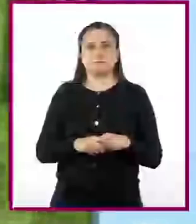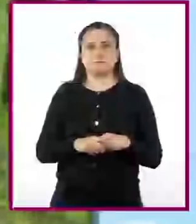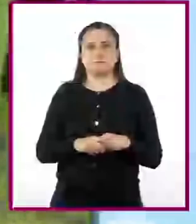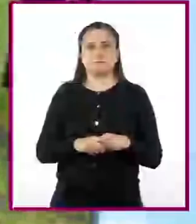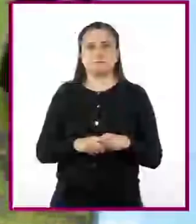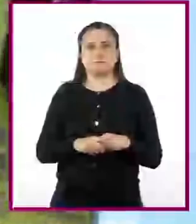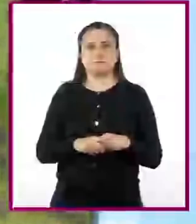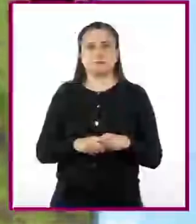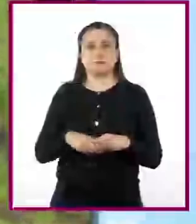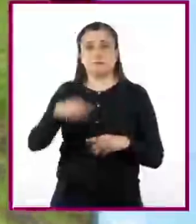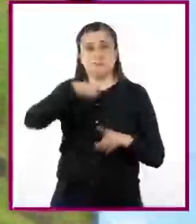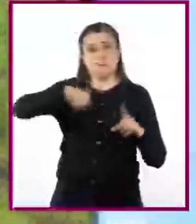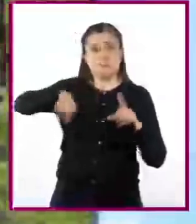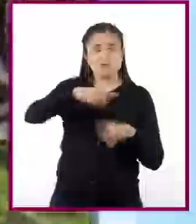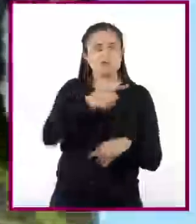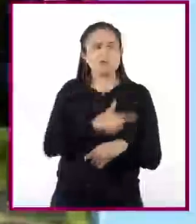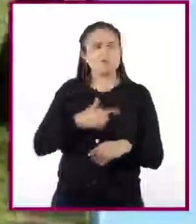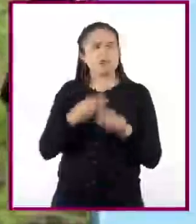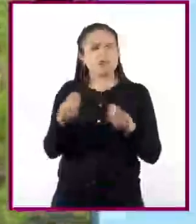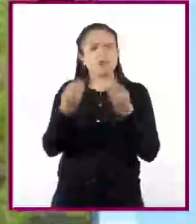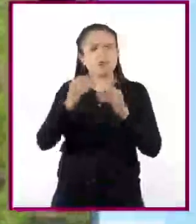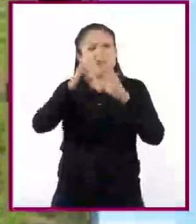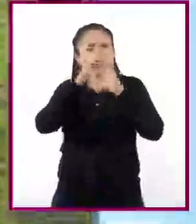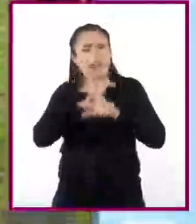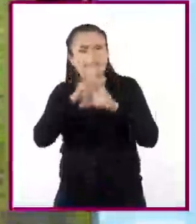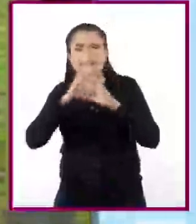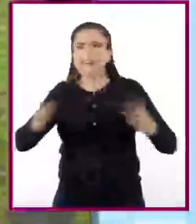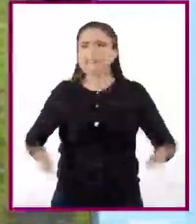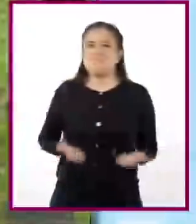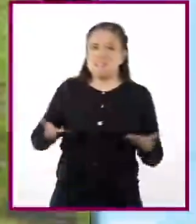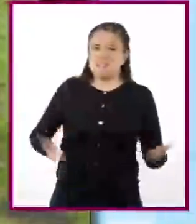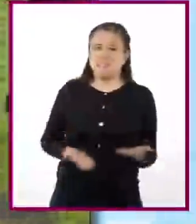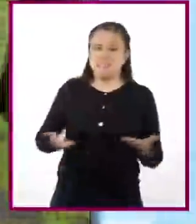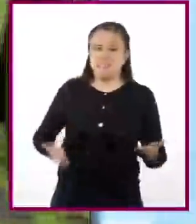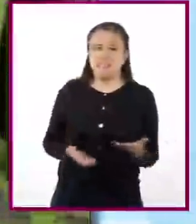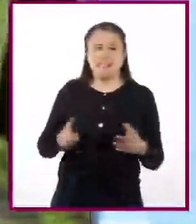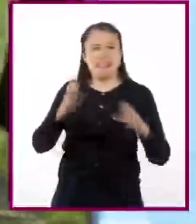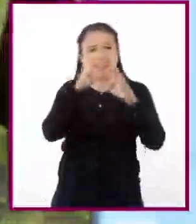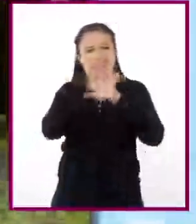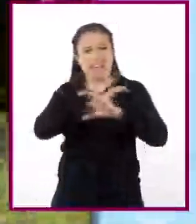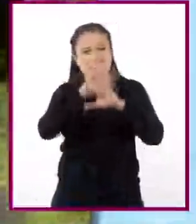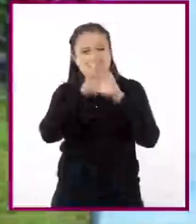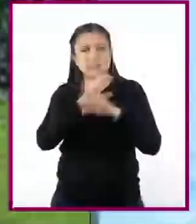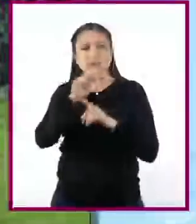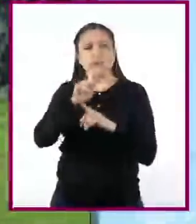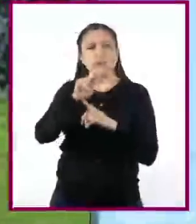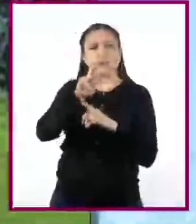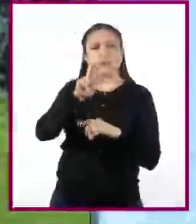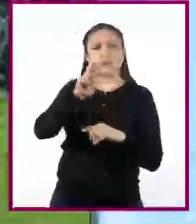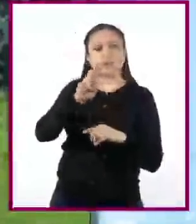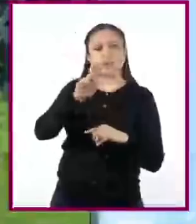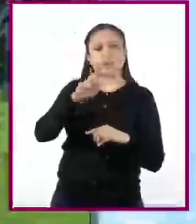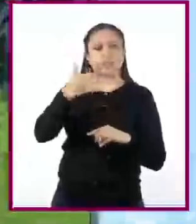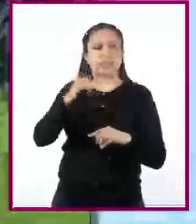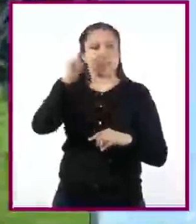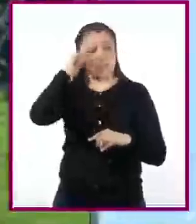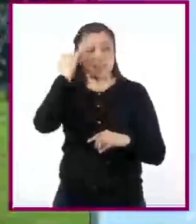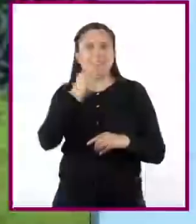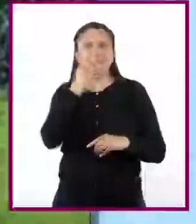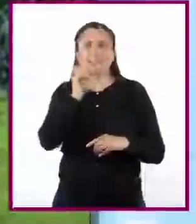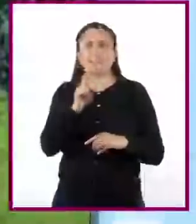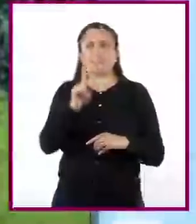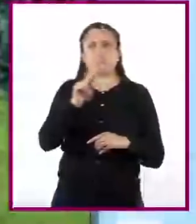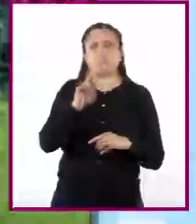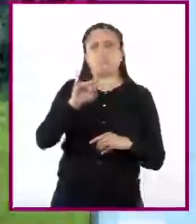A nosotros nos gusta mucho cantar y bailar. Canción en purépecha se dice pirecua y